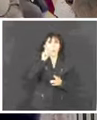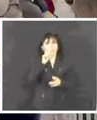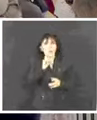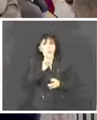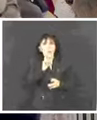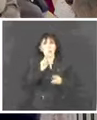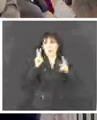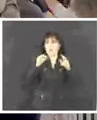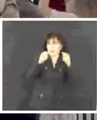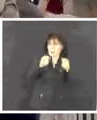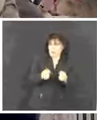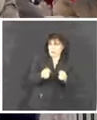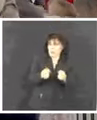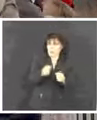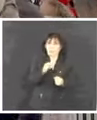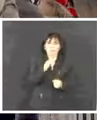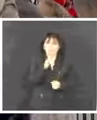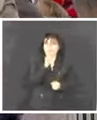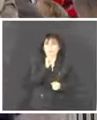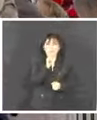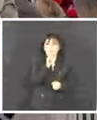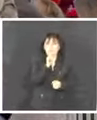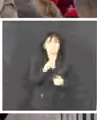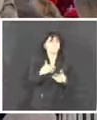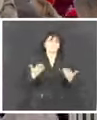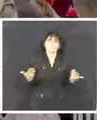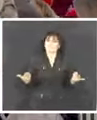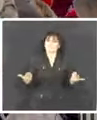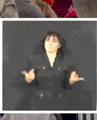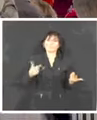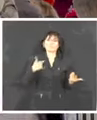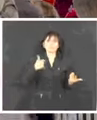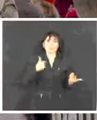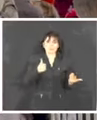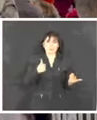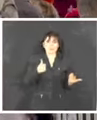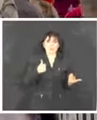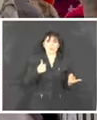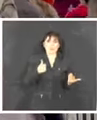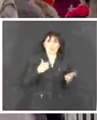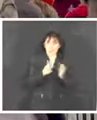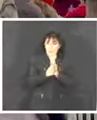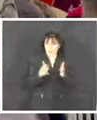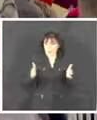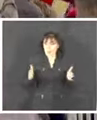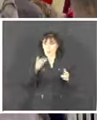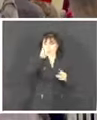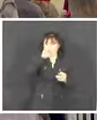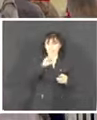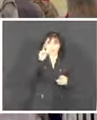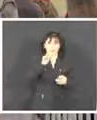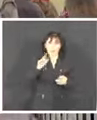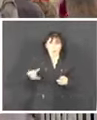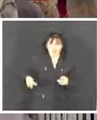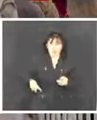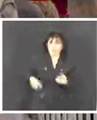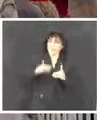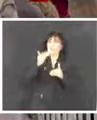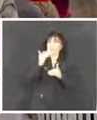seguridad. Pues, ¿saben qué? Salí del gobierno de la Ciudad de México y bajé a la mitad